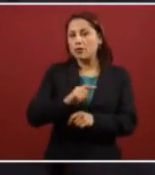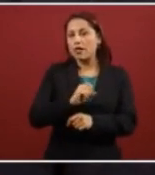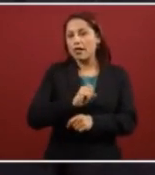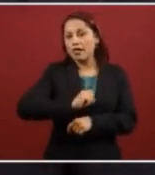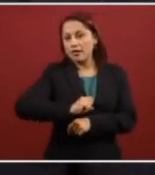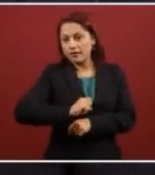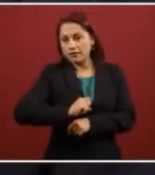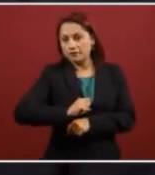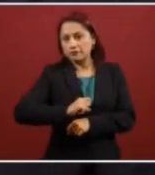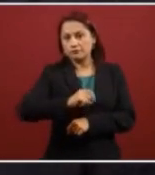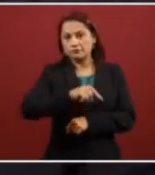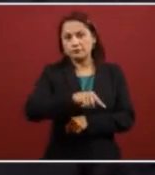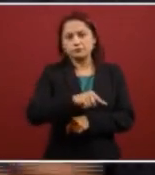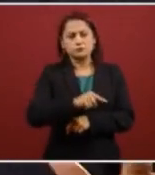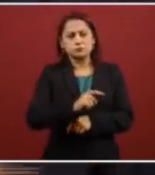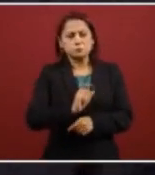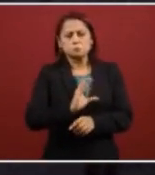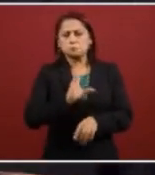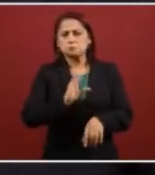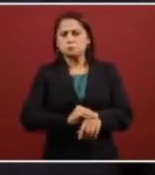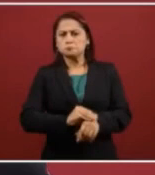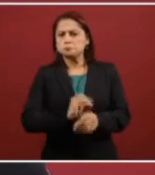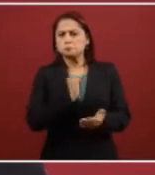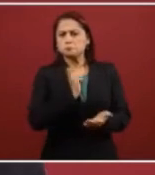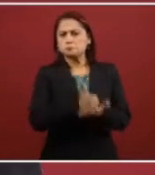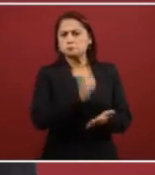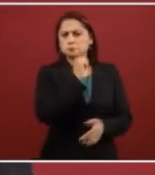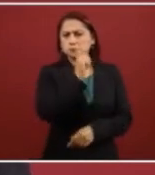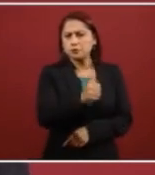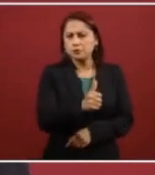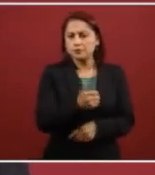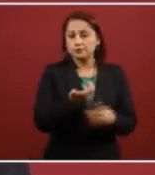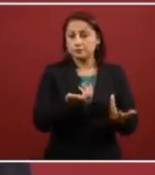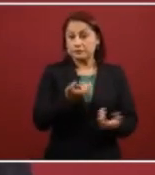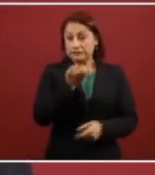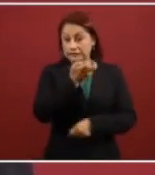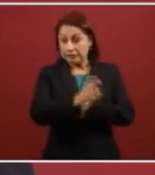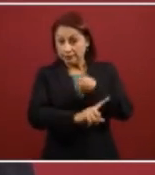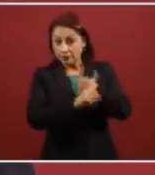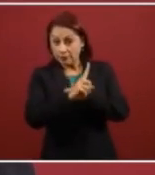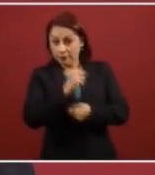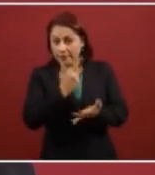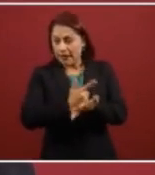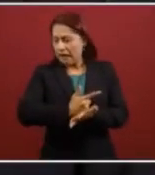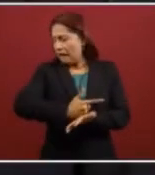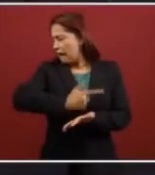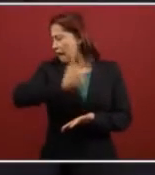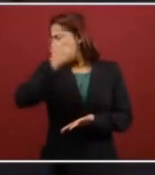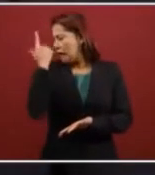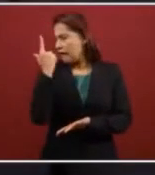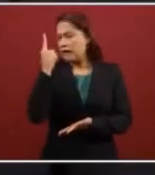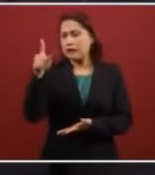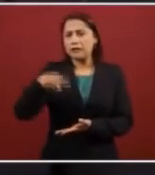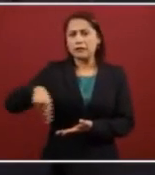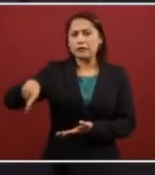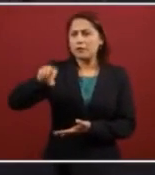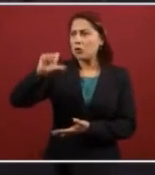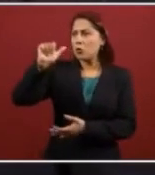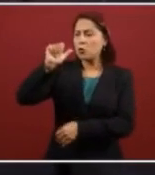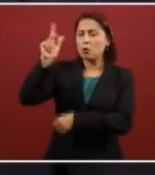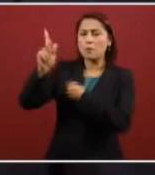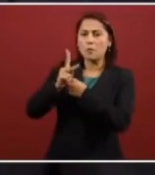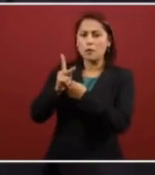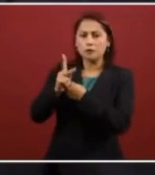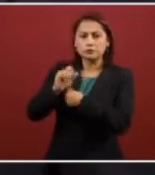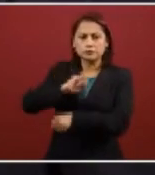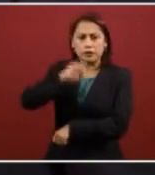It's a scandal. Eso no pasa en ningún lugar del mundo. It doesn't happen anywhere else in the world. Entonces se terminó con esto. So we